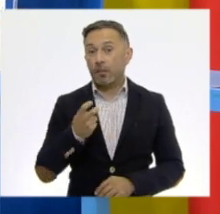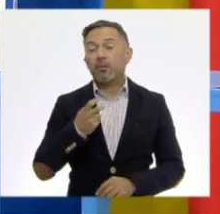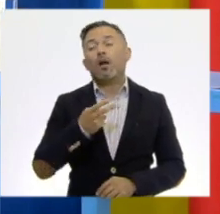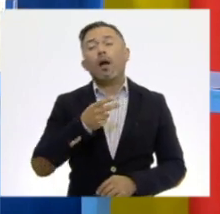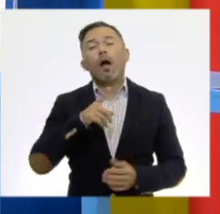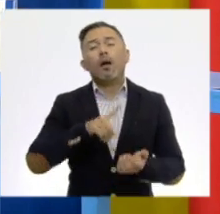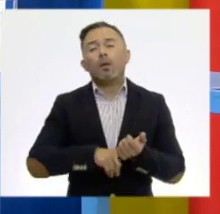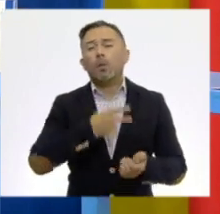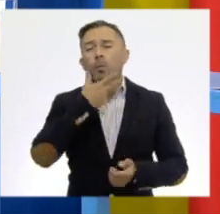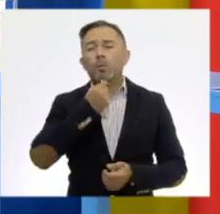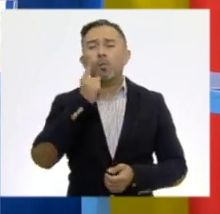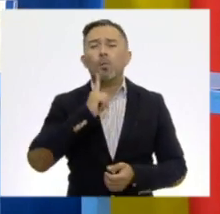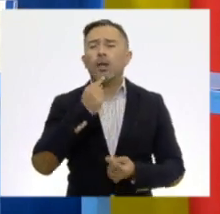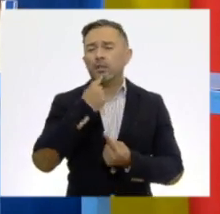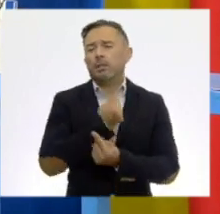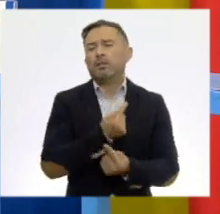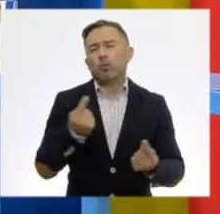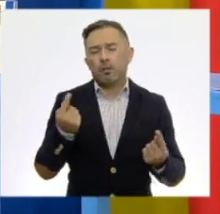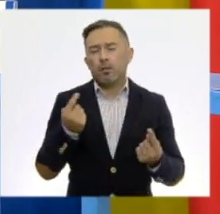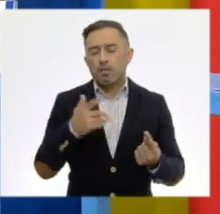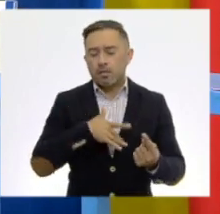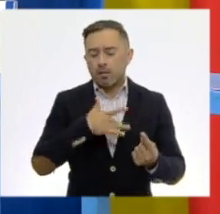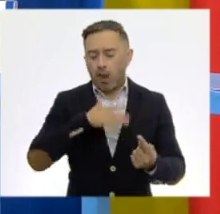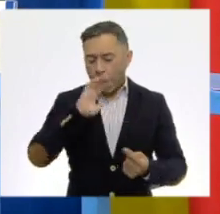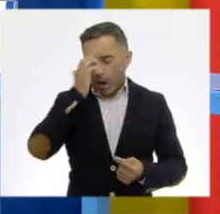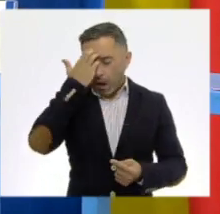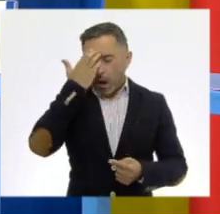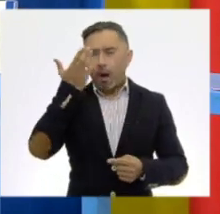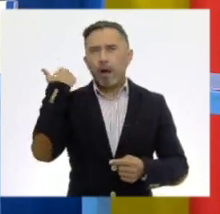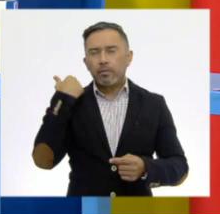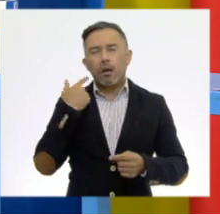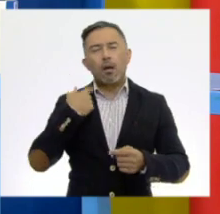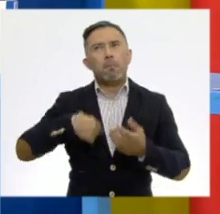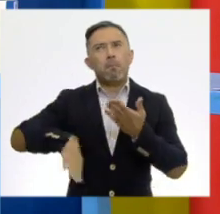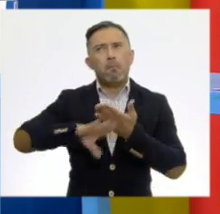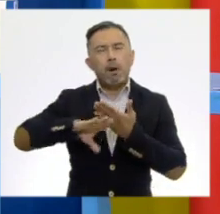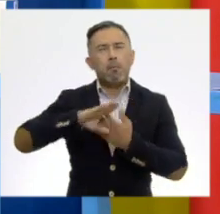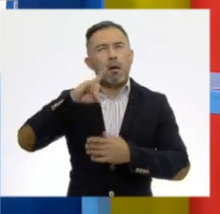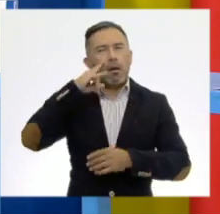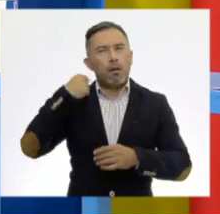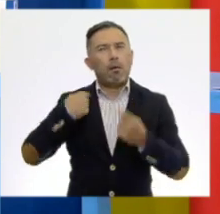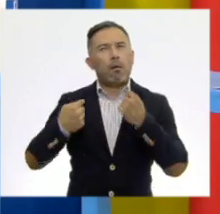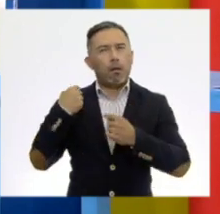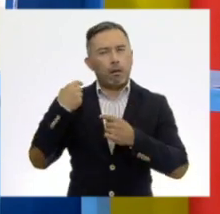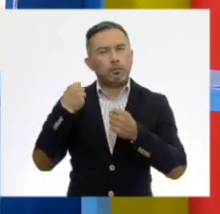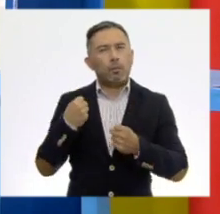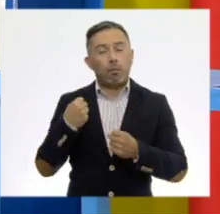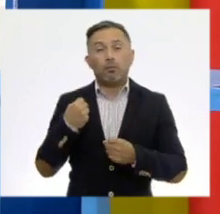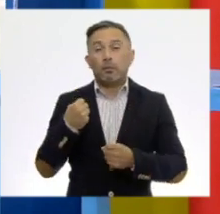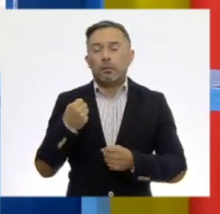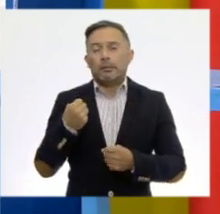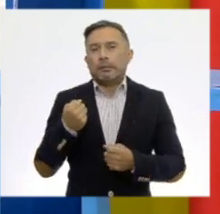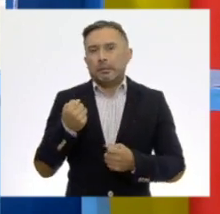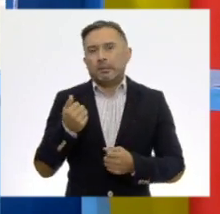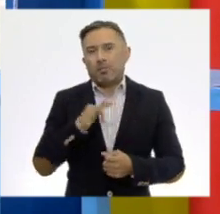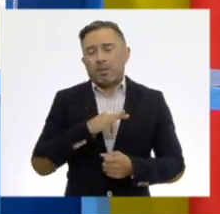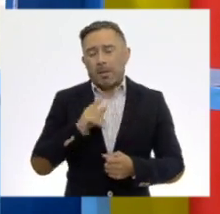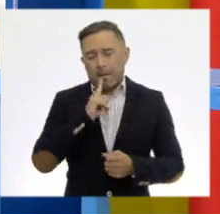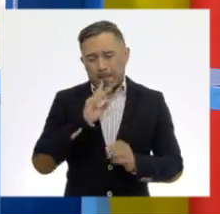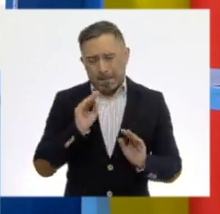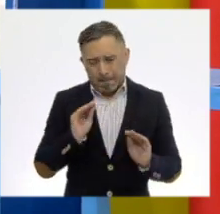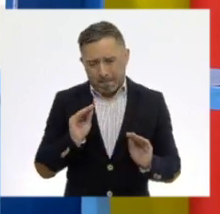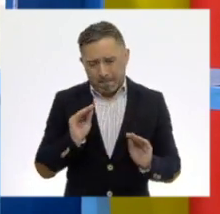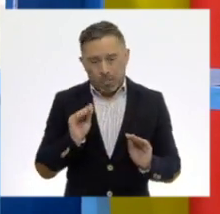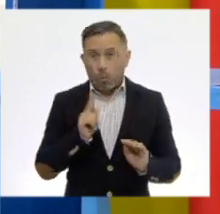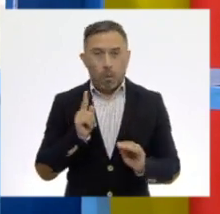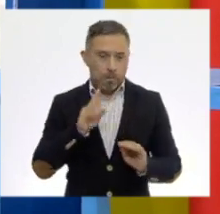atravesado cada uno de ellos y han vivido desafortunadamente las consecuencias cuando hay que guardar silencio. Bueno, no hay que guardar, pero cuando